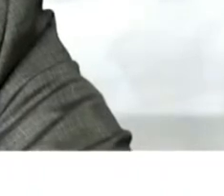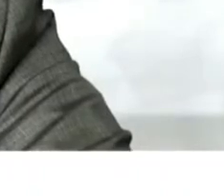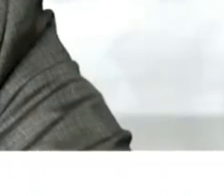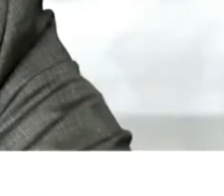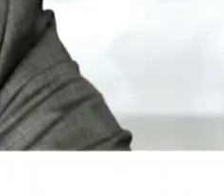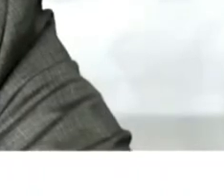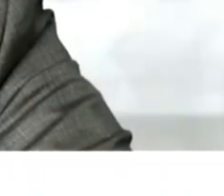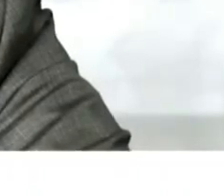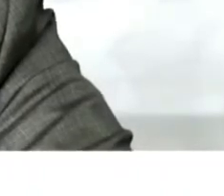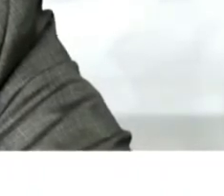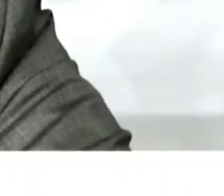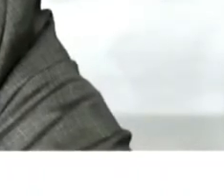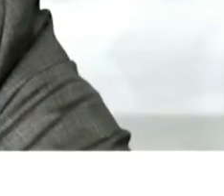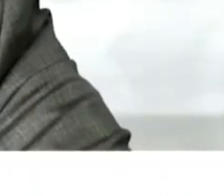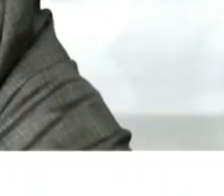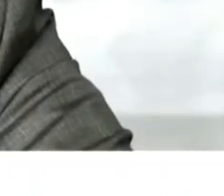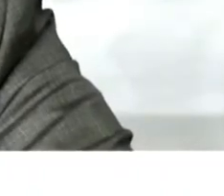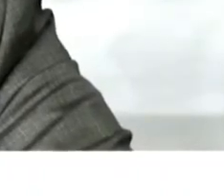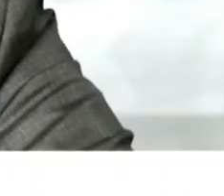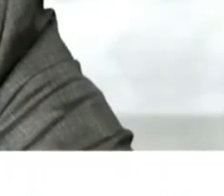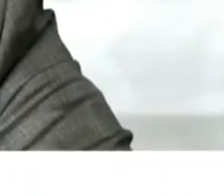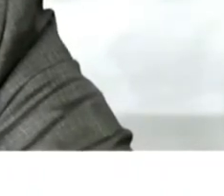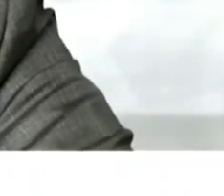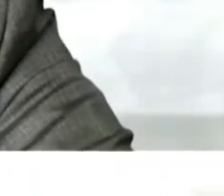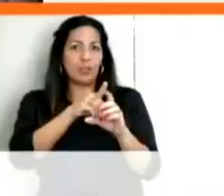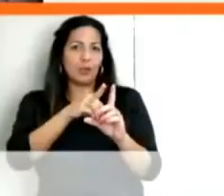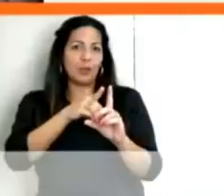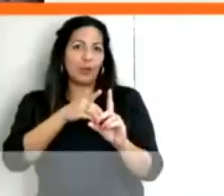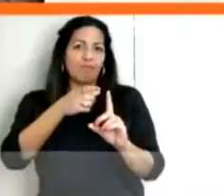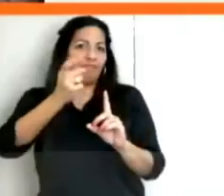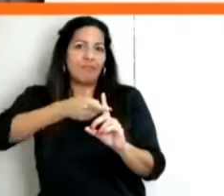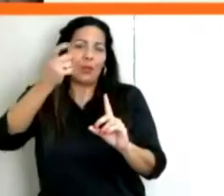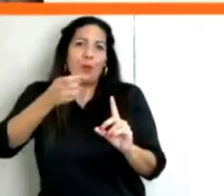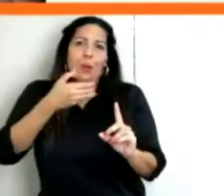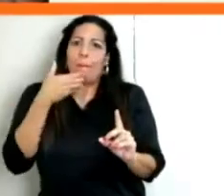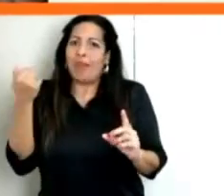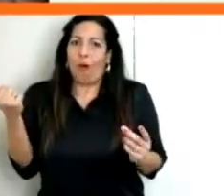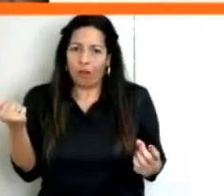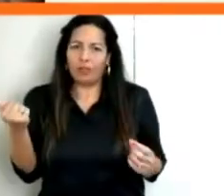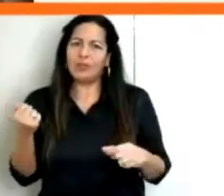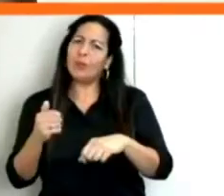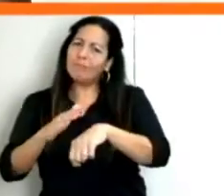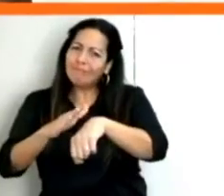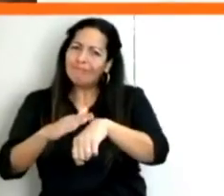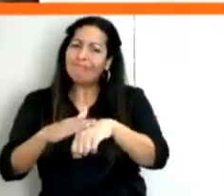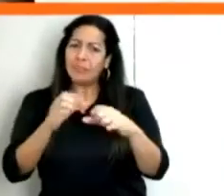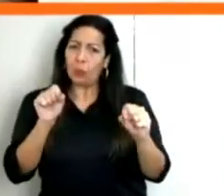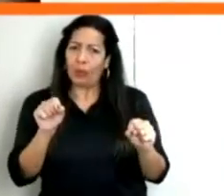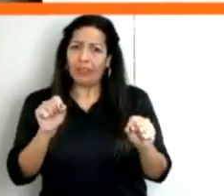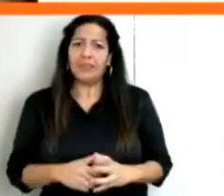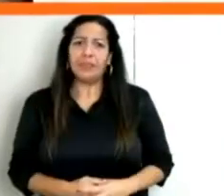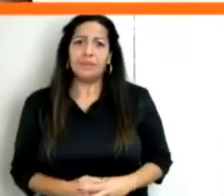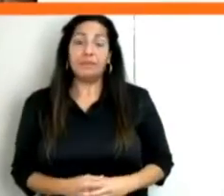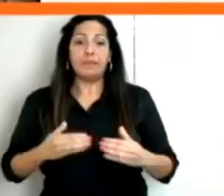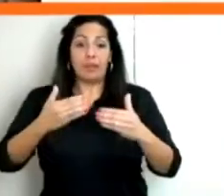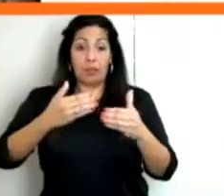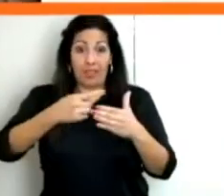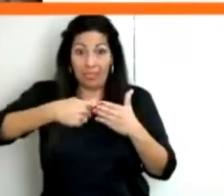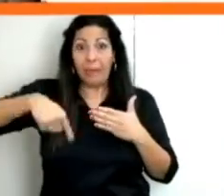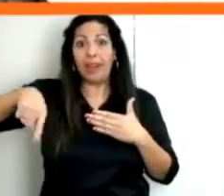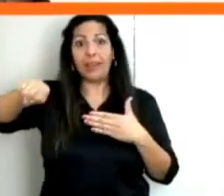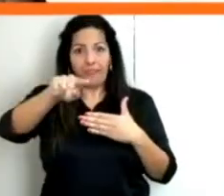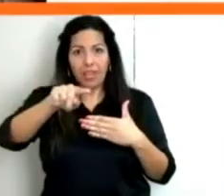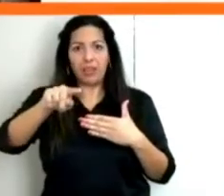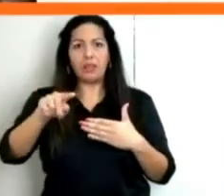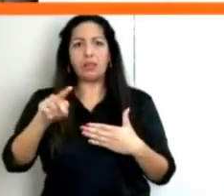directo, pues obviamente es mucho más ágil, así que ese es el llamado. Y ya establecimos que a partir de la semana siguiente, a partir